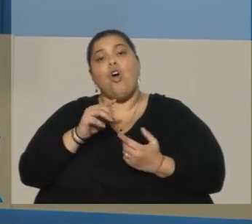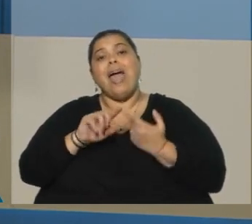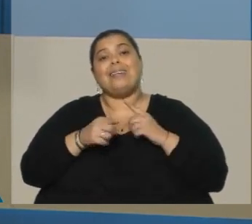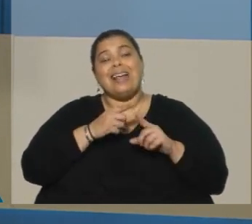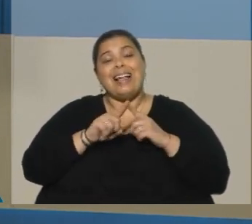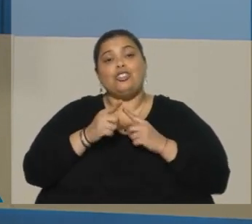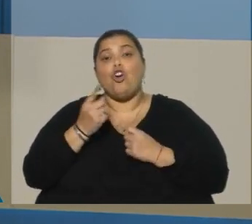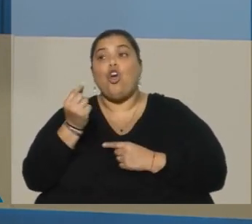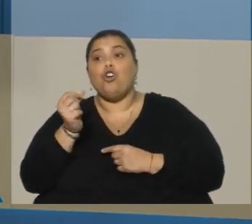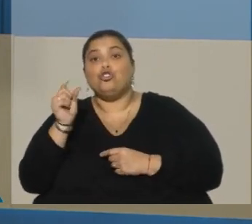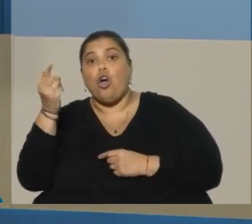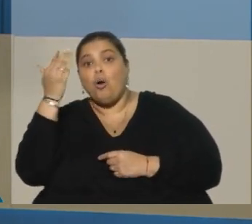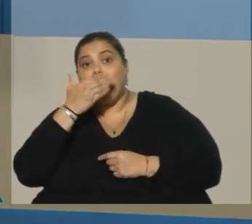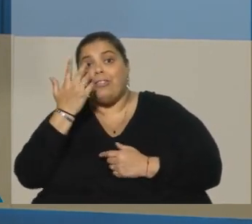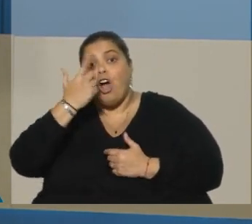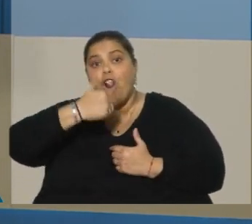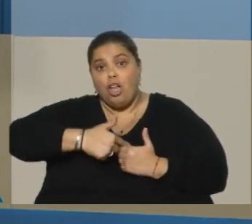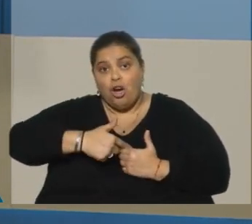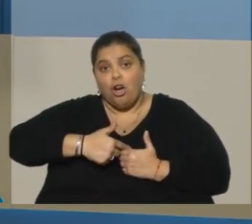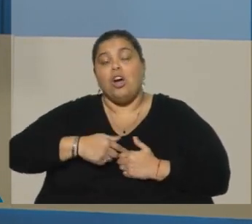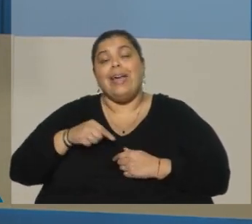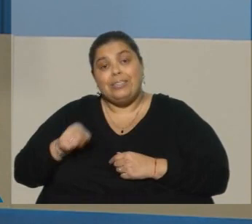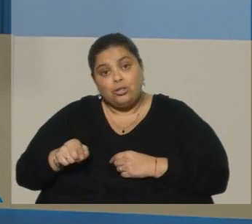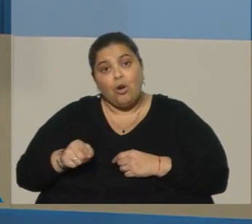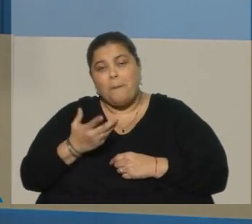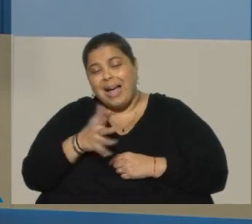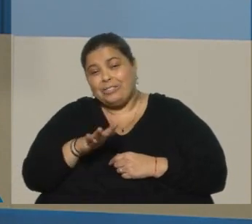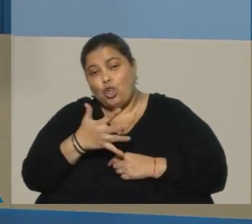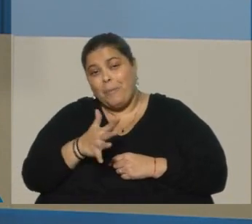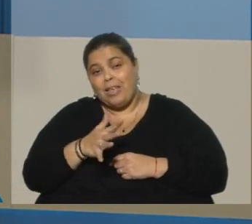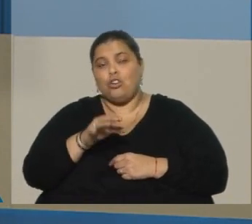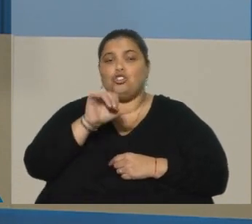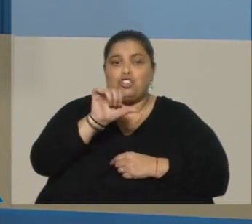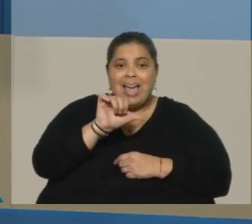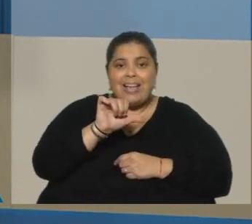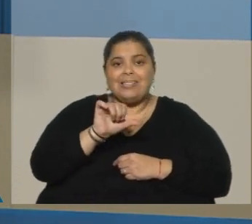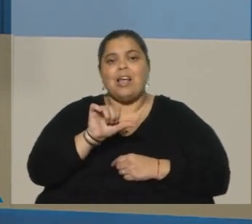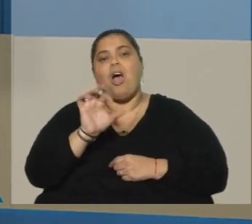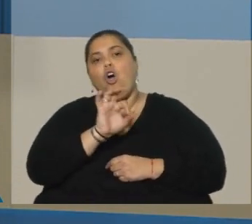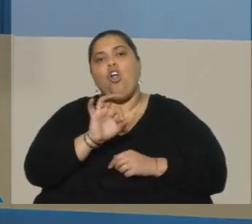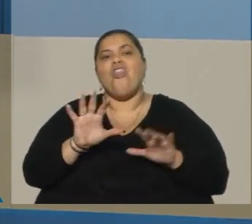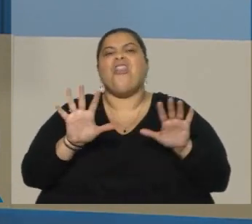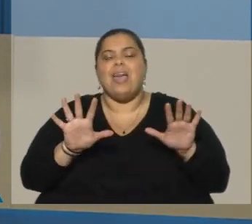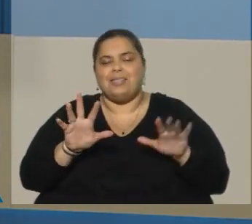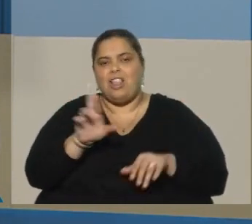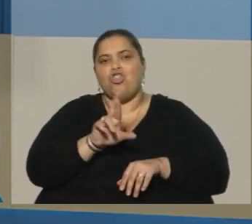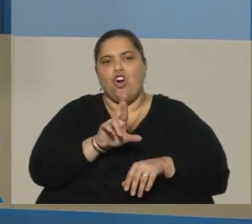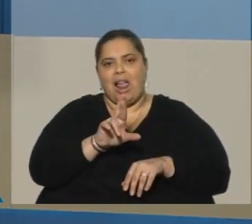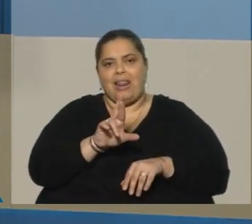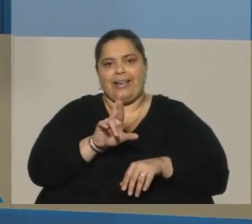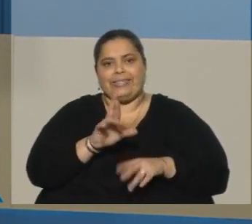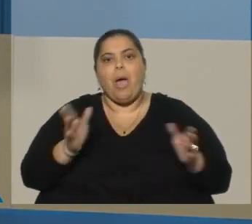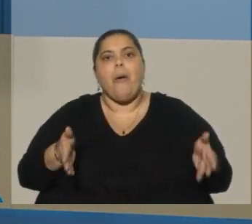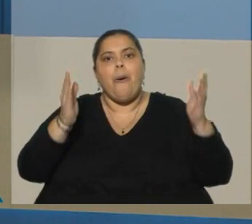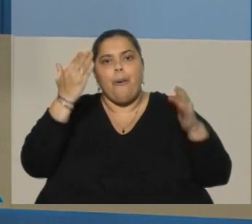del crudo anda en el alrededor de 6, 8, 10 dólares por barril. Uh-huh. Y hoy